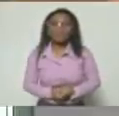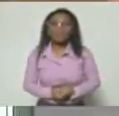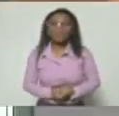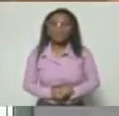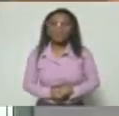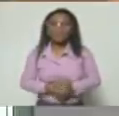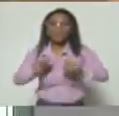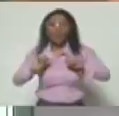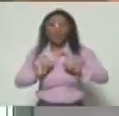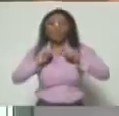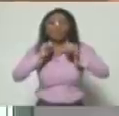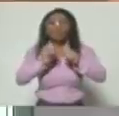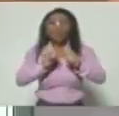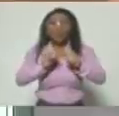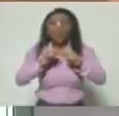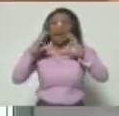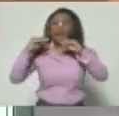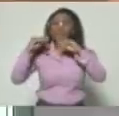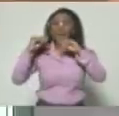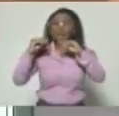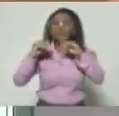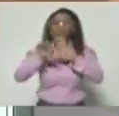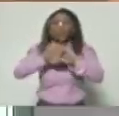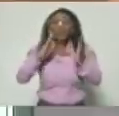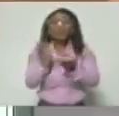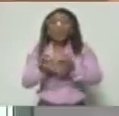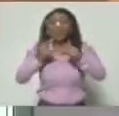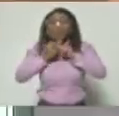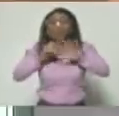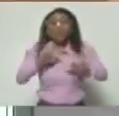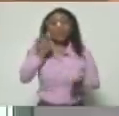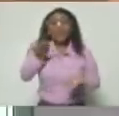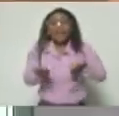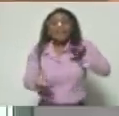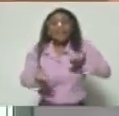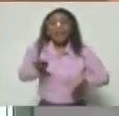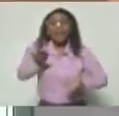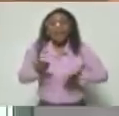Y comenzó a hablar de un mundo multipolar, de equilibrio,